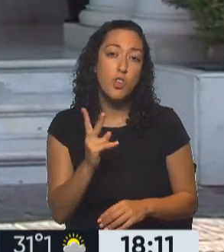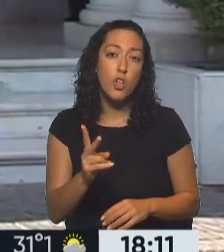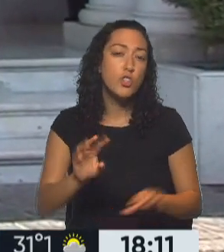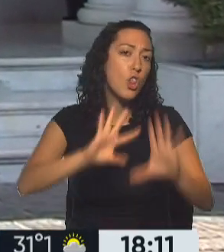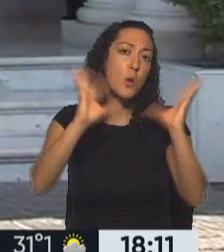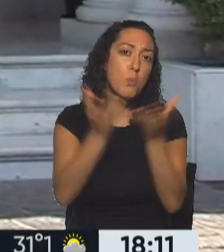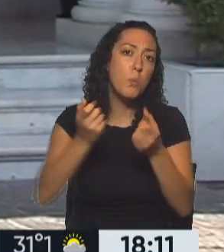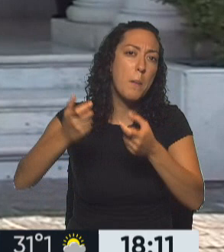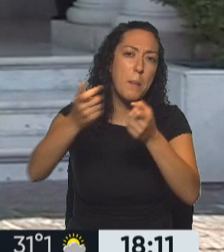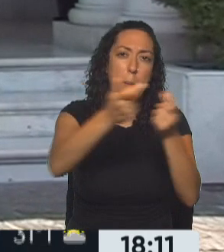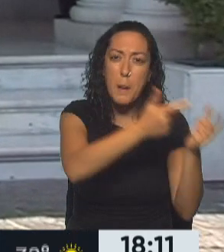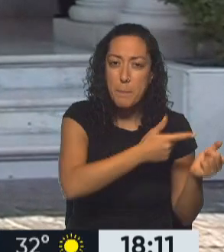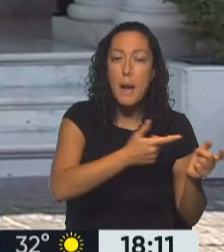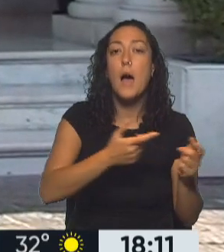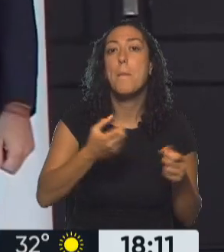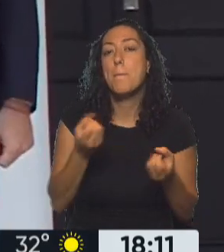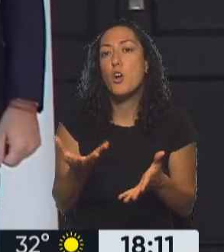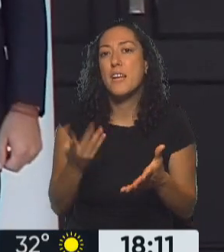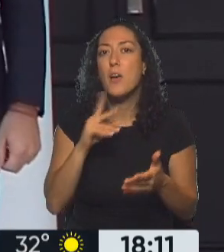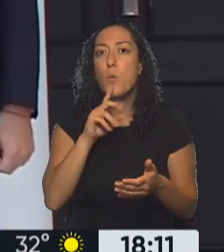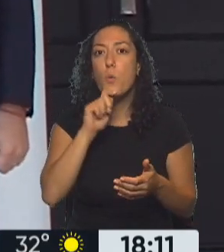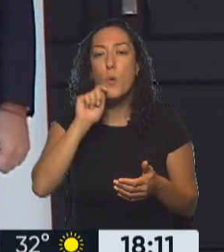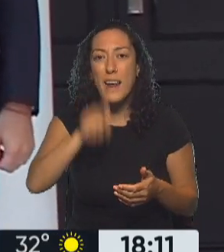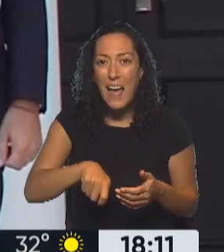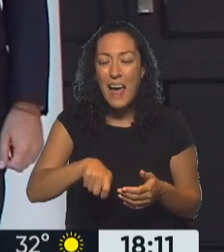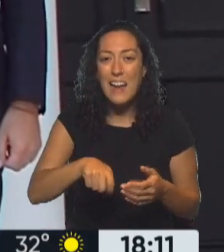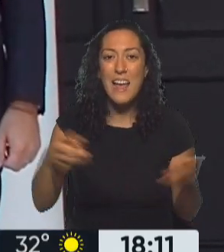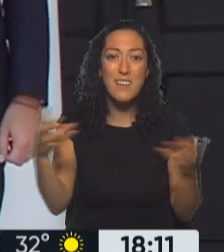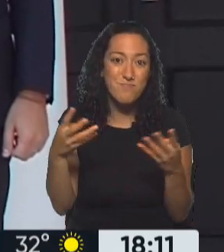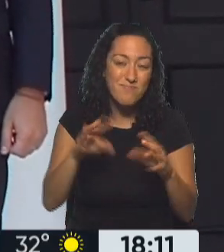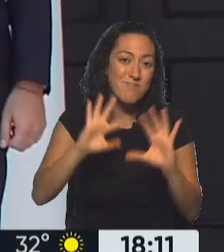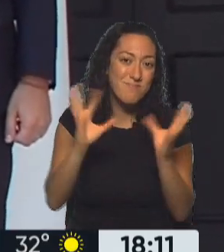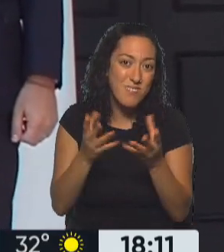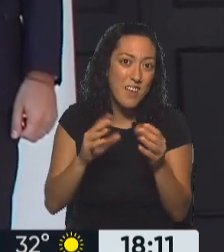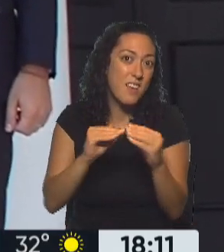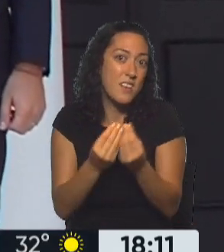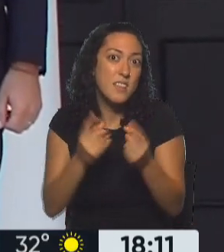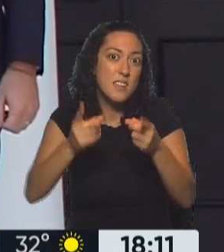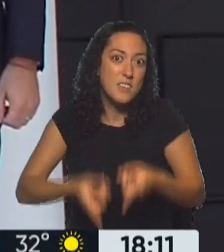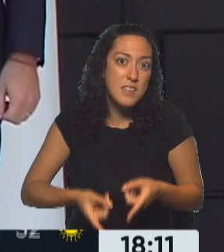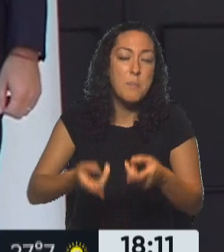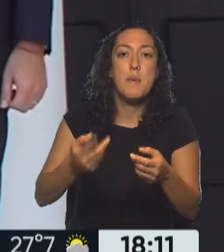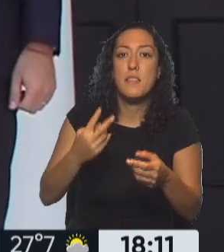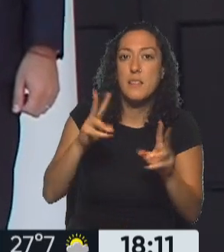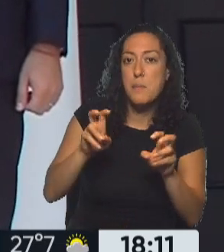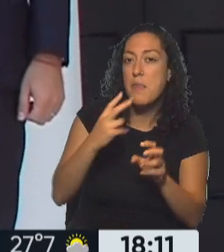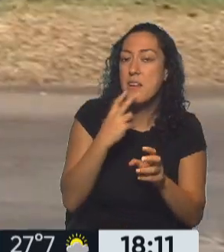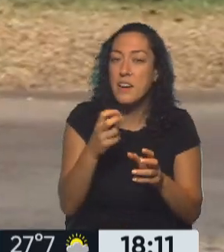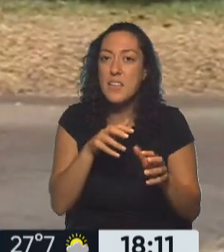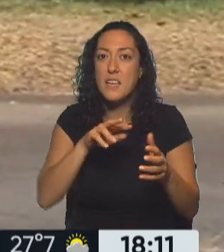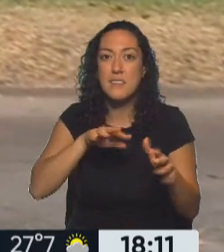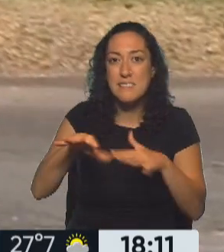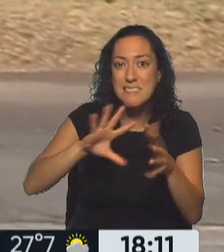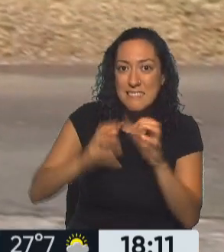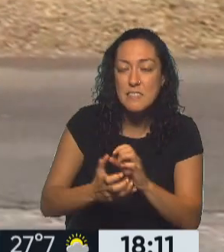mundo debido a las consecuencias del conflicto en Ucrania y el impacto en América Latina en materia de alimentos y energía, sobre todo. Los mandatarios